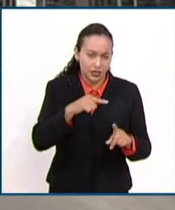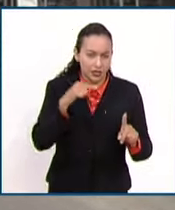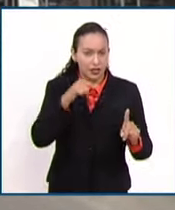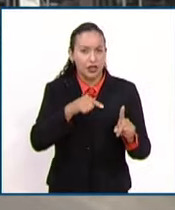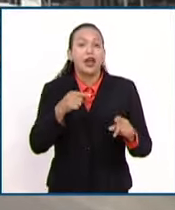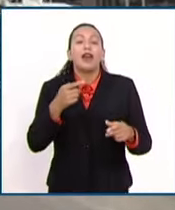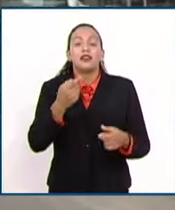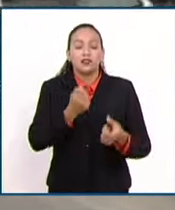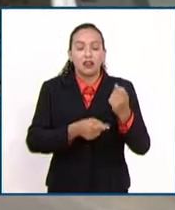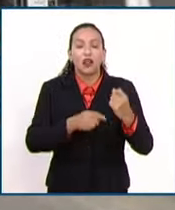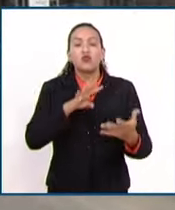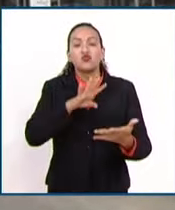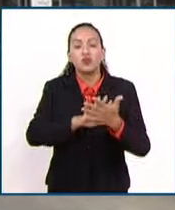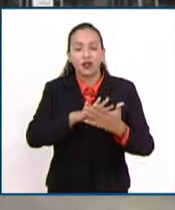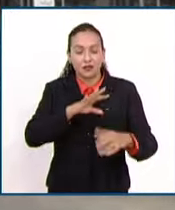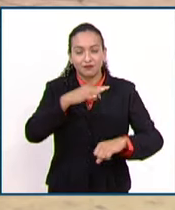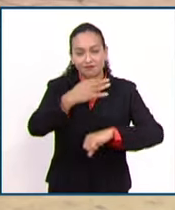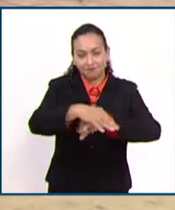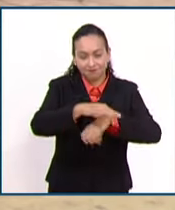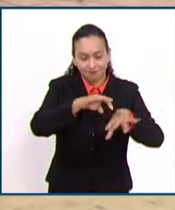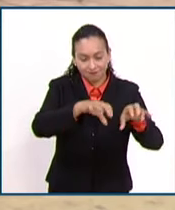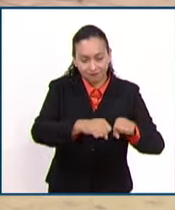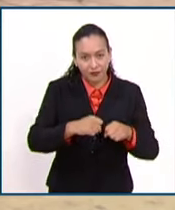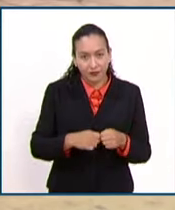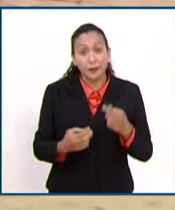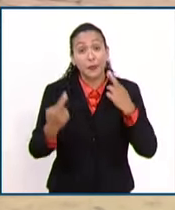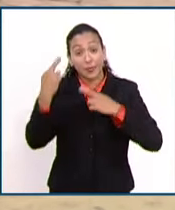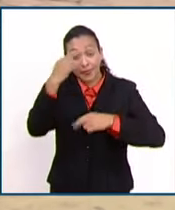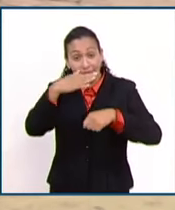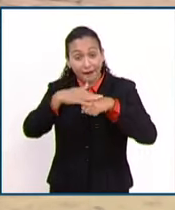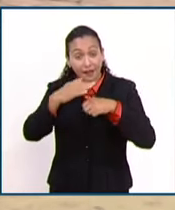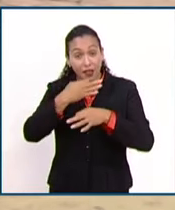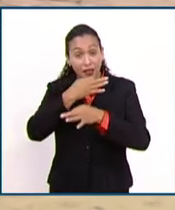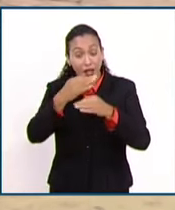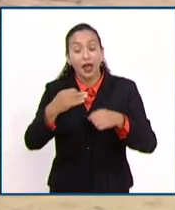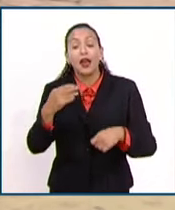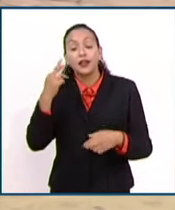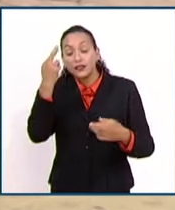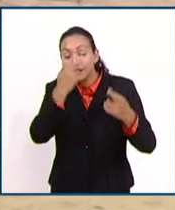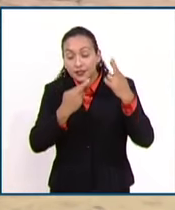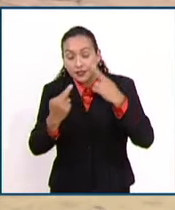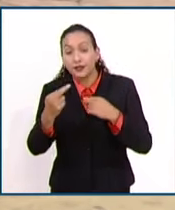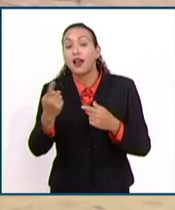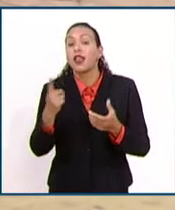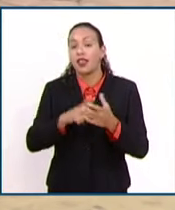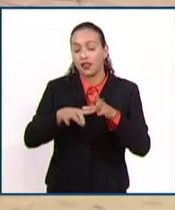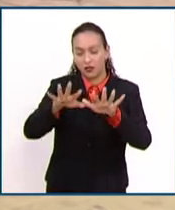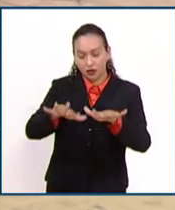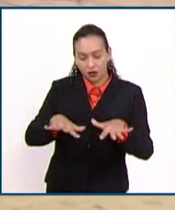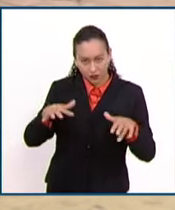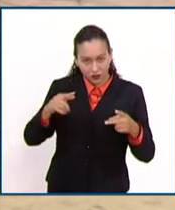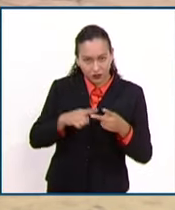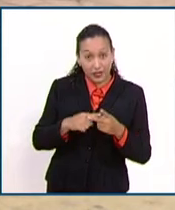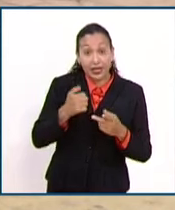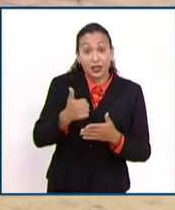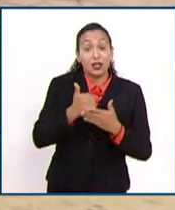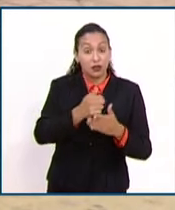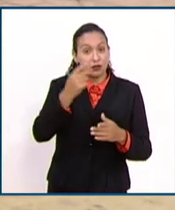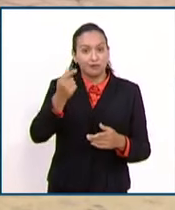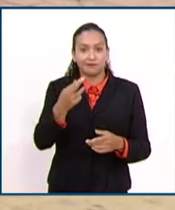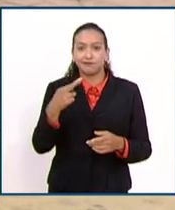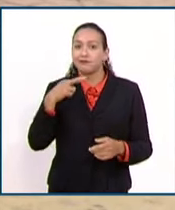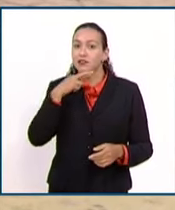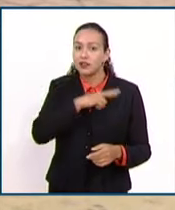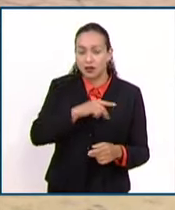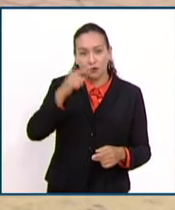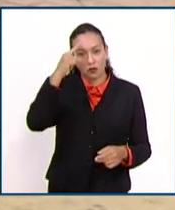medida cautelar de prisión preventiva. Realizará las notificaciones correspondientes en las propias audiencias y maximizará el